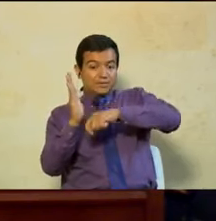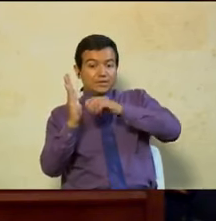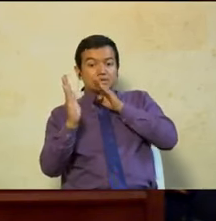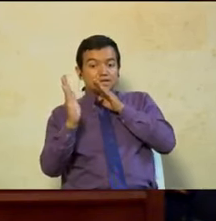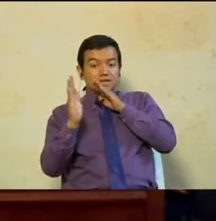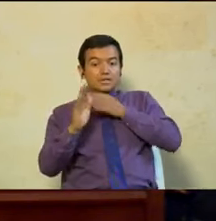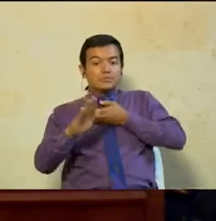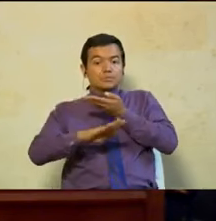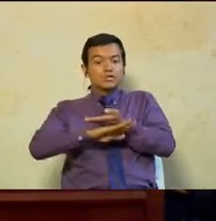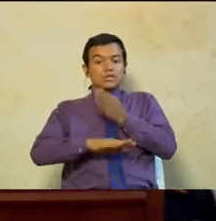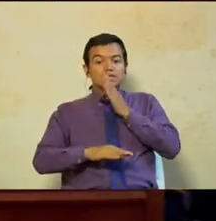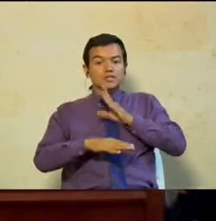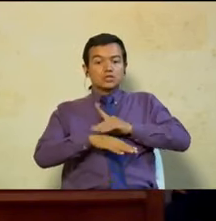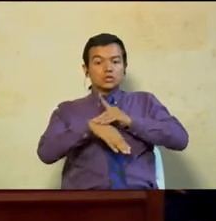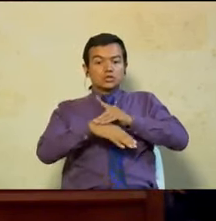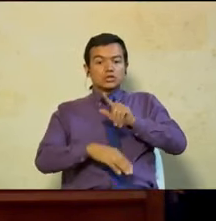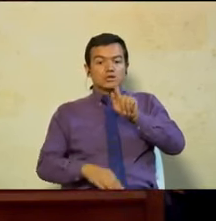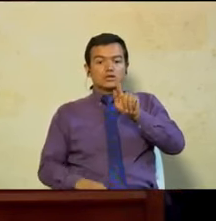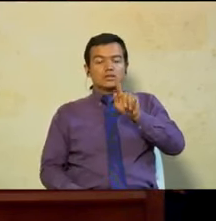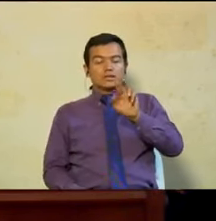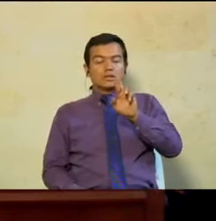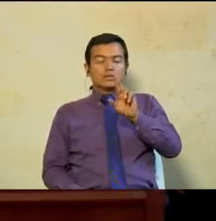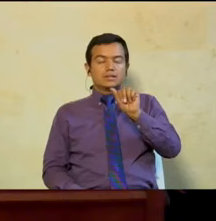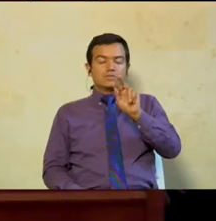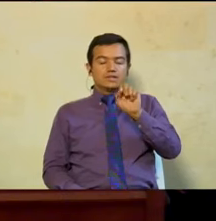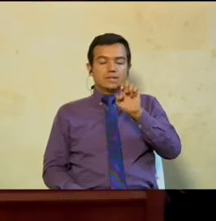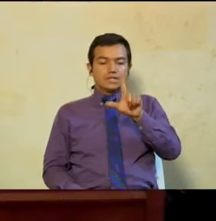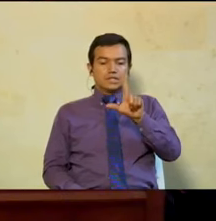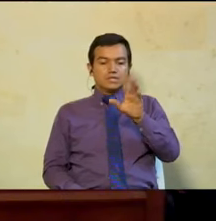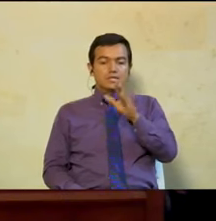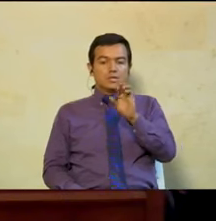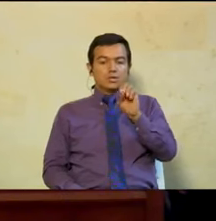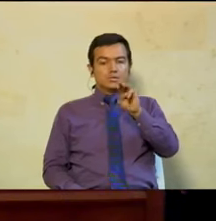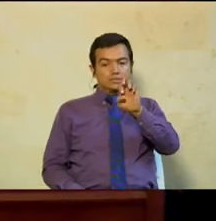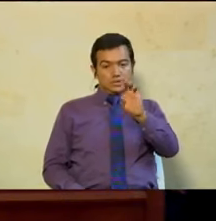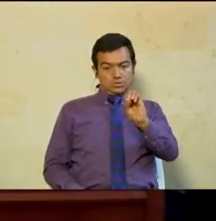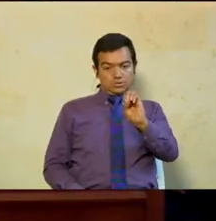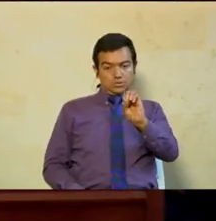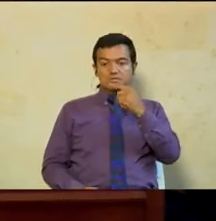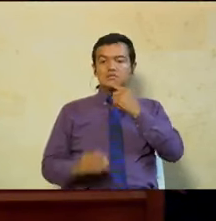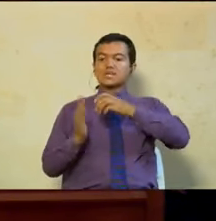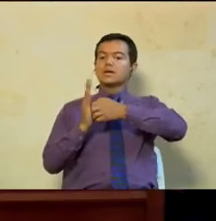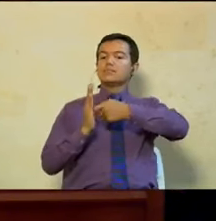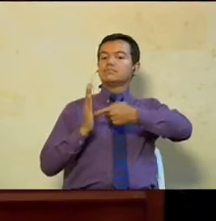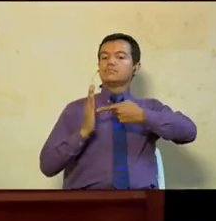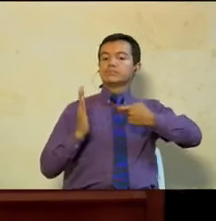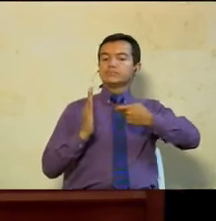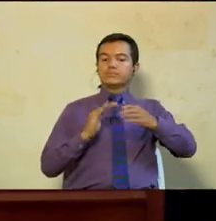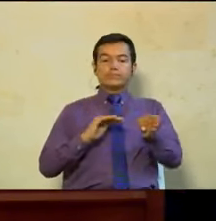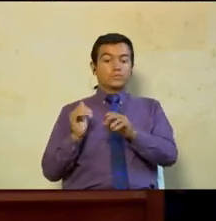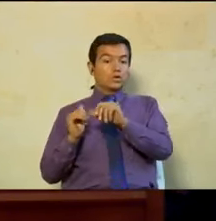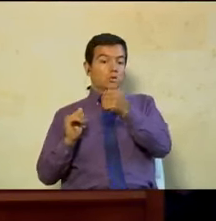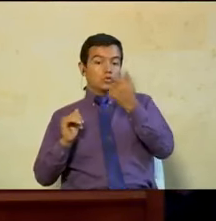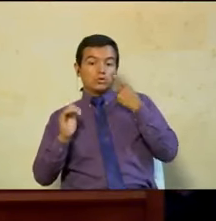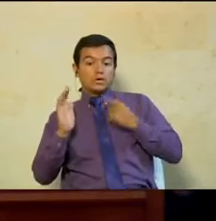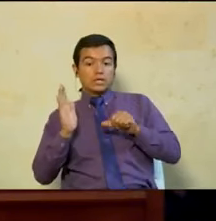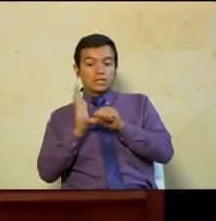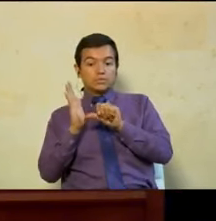ponente Dr Rafael Romero y para el artículo 21